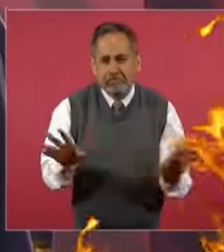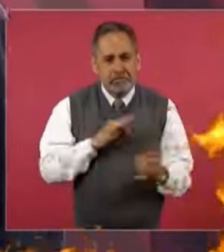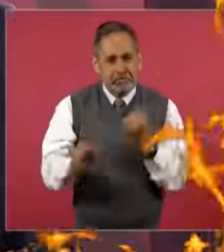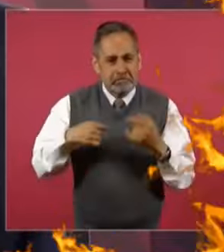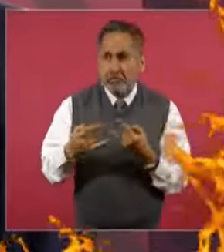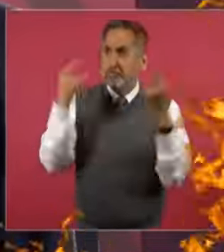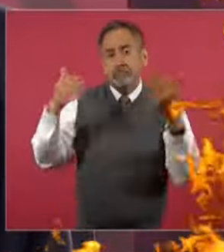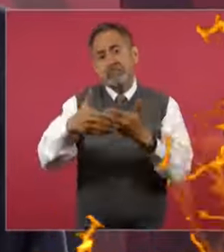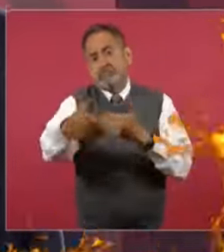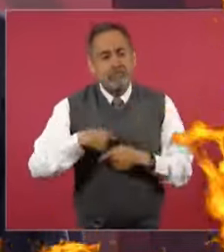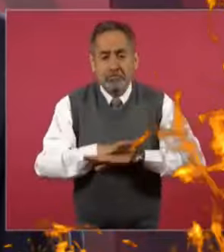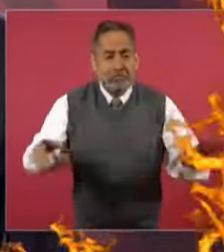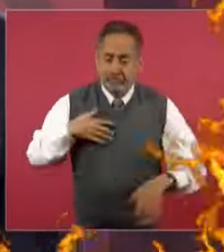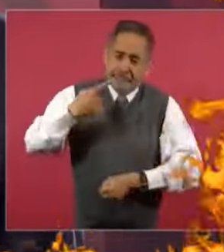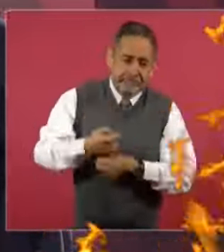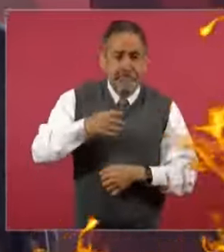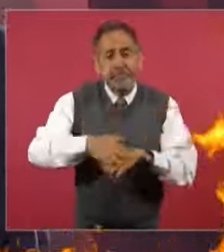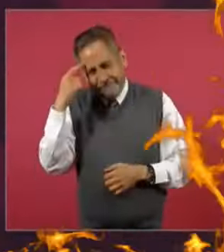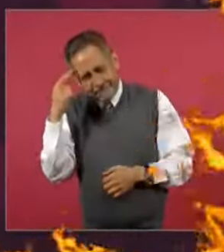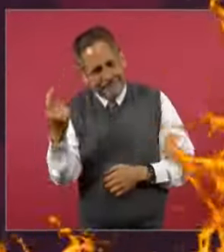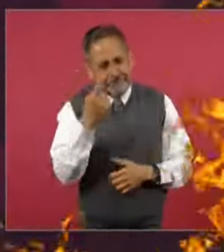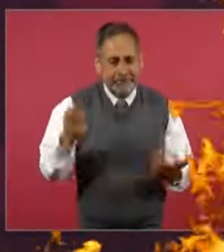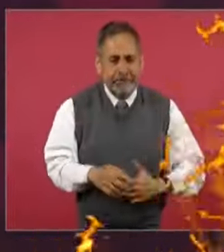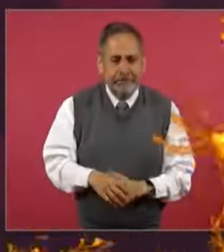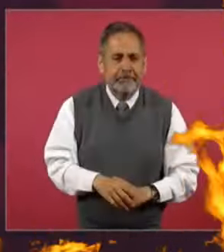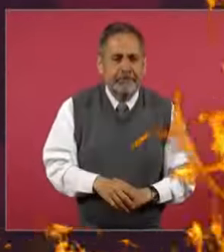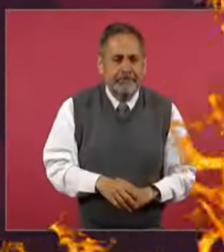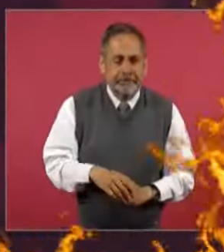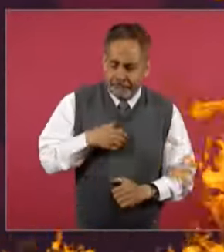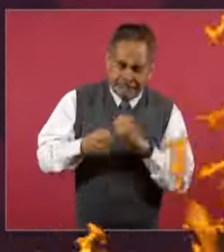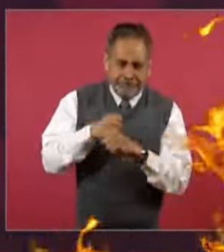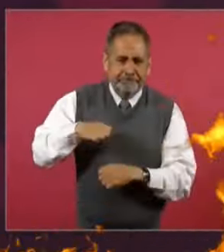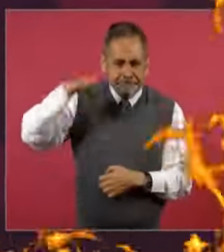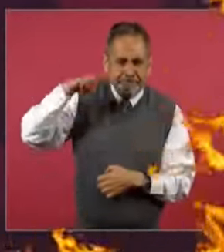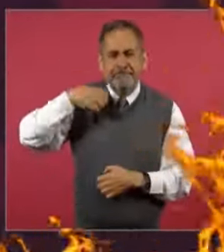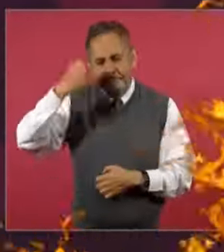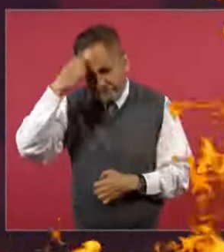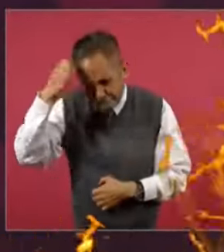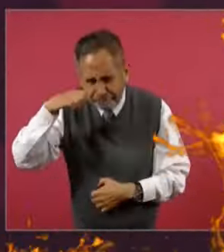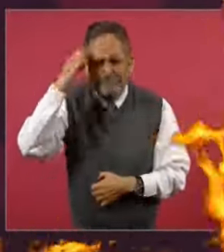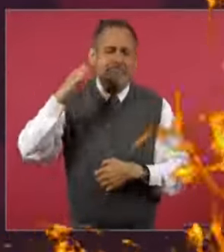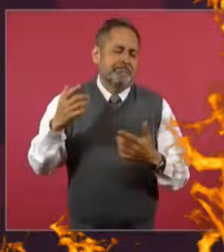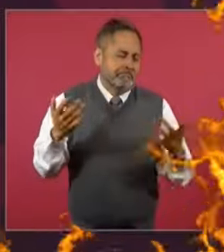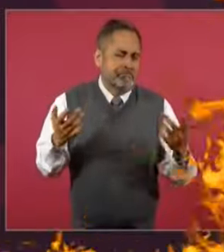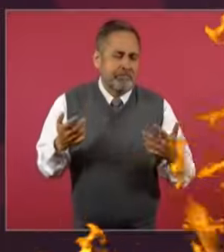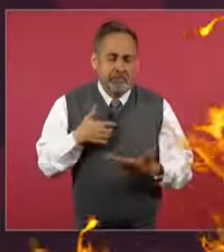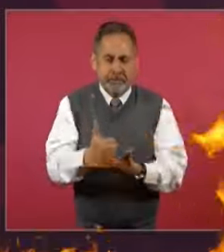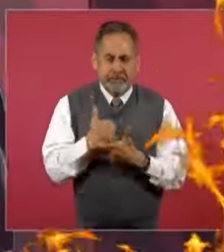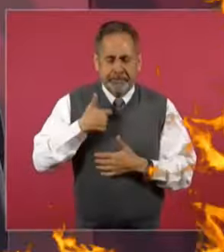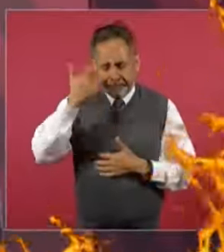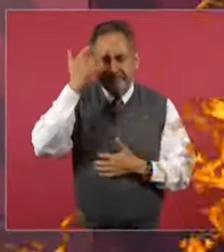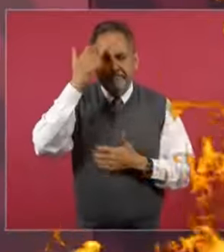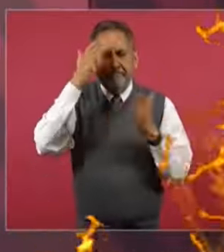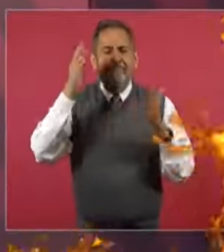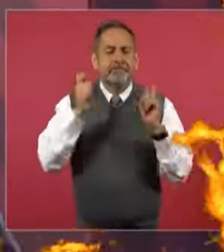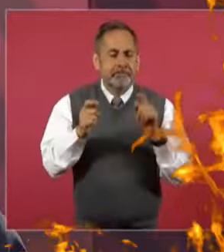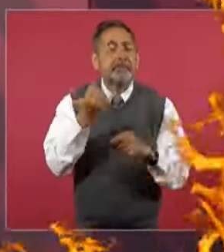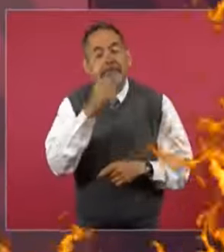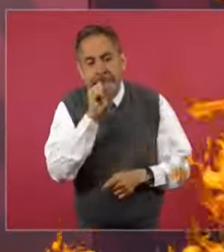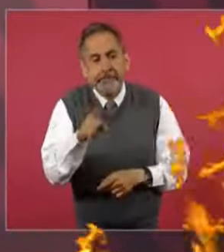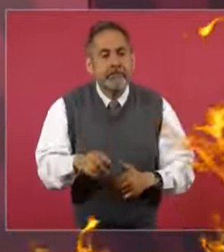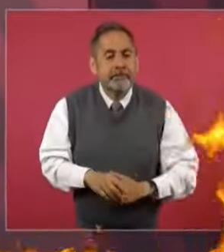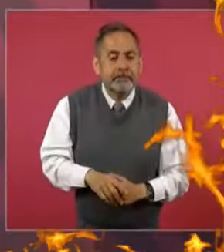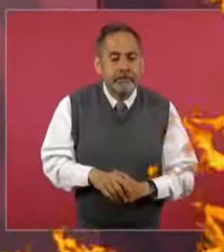en toda la historia. Entonces, también eso ayuda. La edad, experiencia, ayuda, entre otras